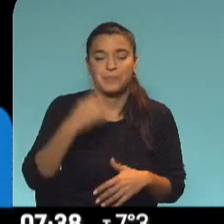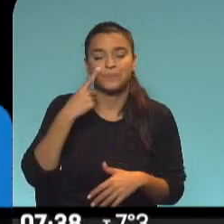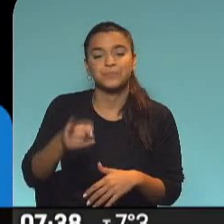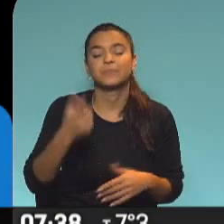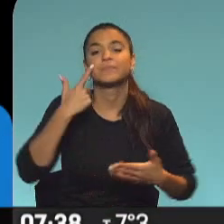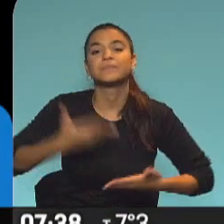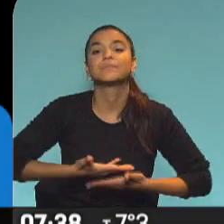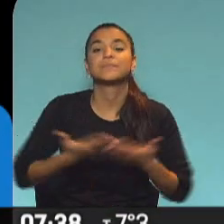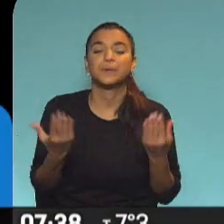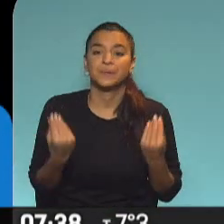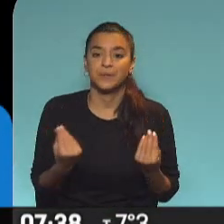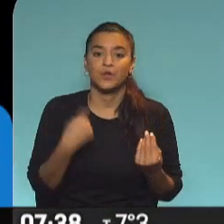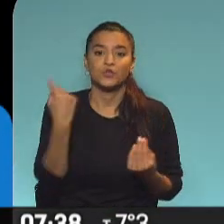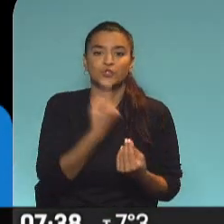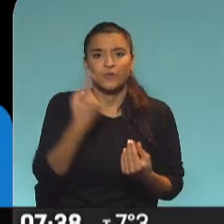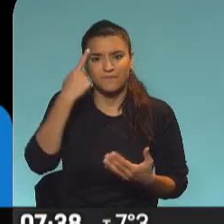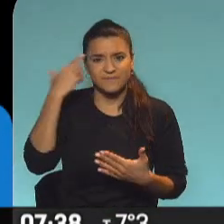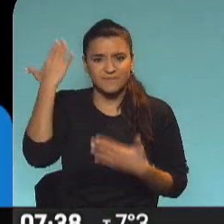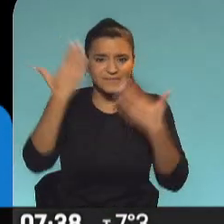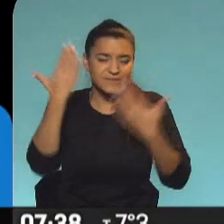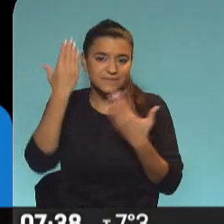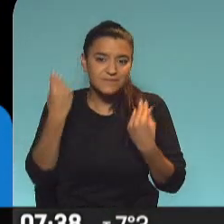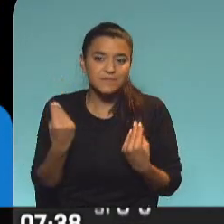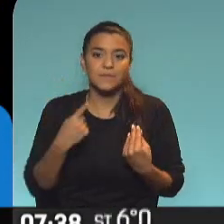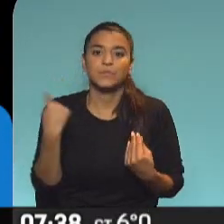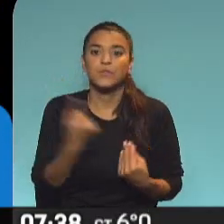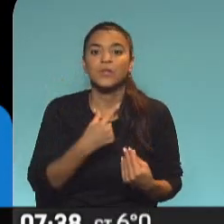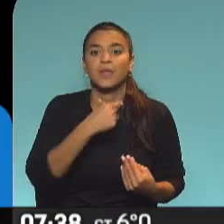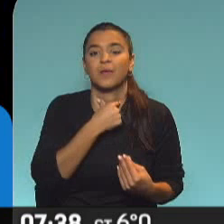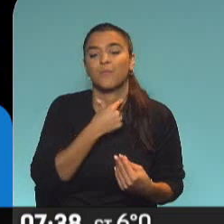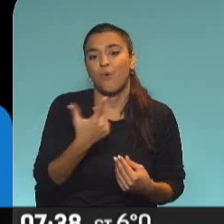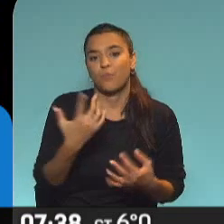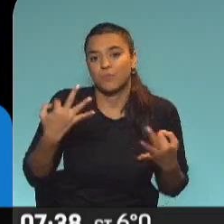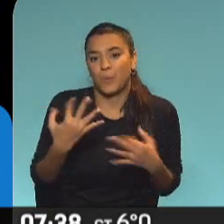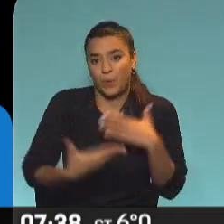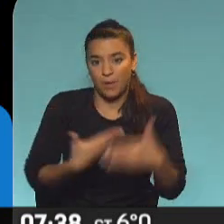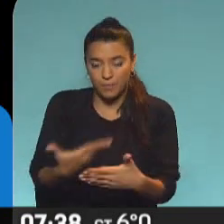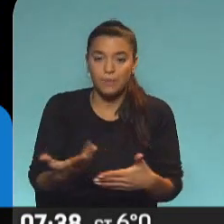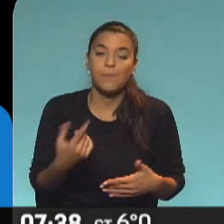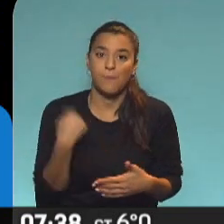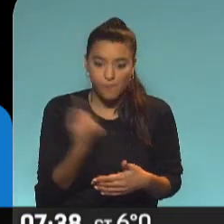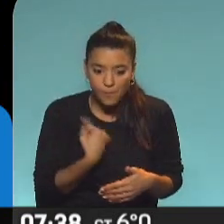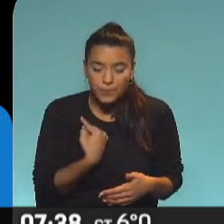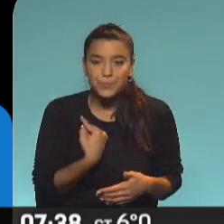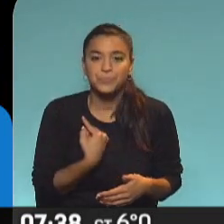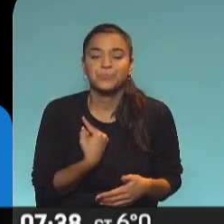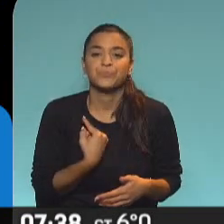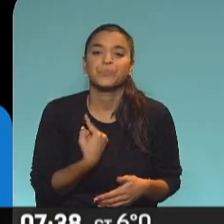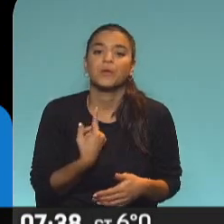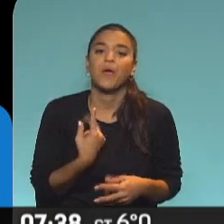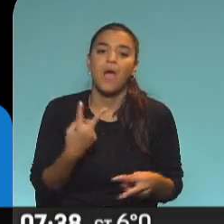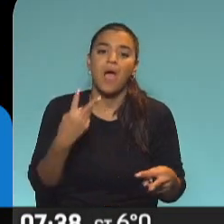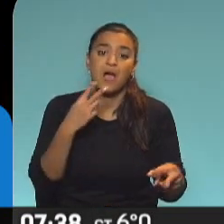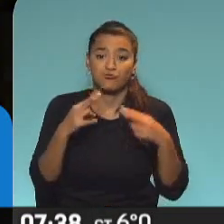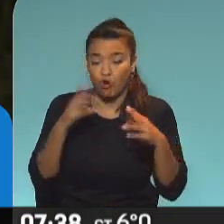Estamos haciendo con mucha ilusión, estamos tratando de que sea un éxito, ¿no? Debido a nosotros nos dedicamos al rubro